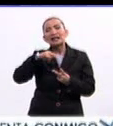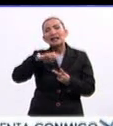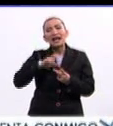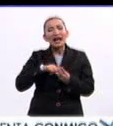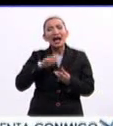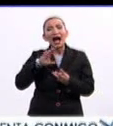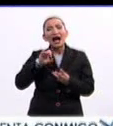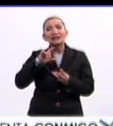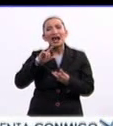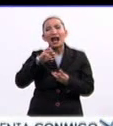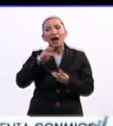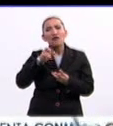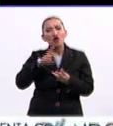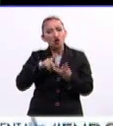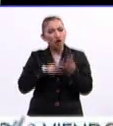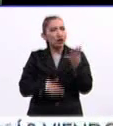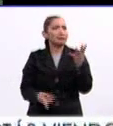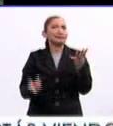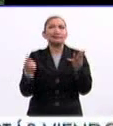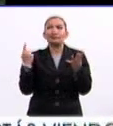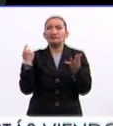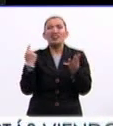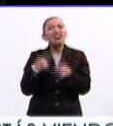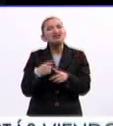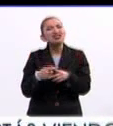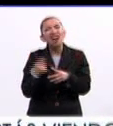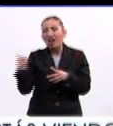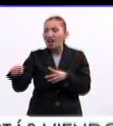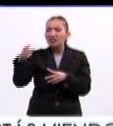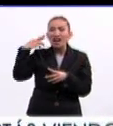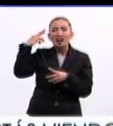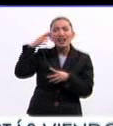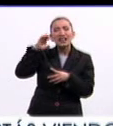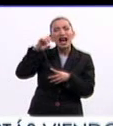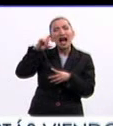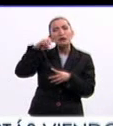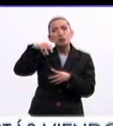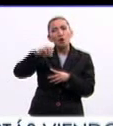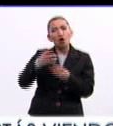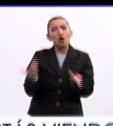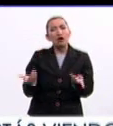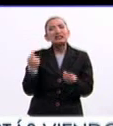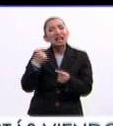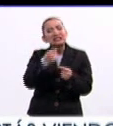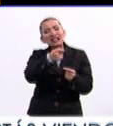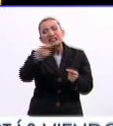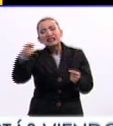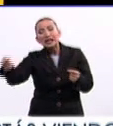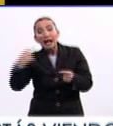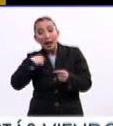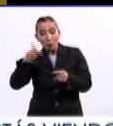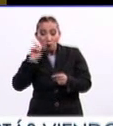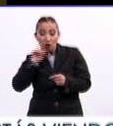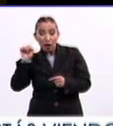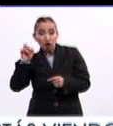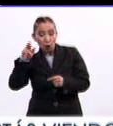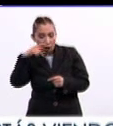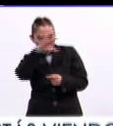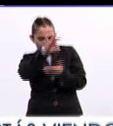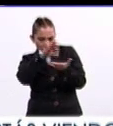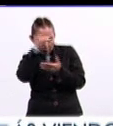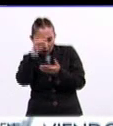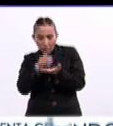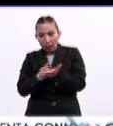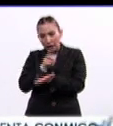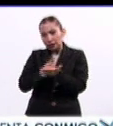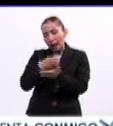es el rey Cadmo, todas las alusiones mitológicas, que eso se resuelve fácil con un diccionario de mitología.